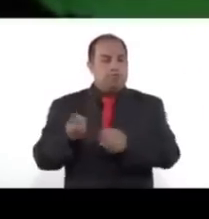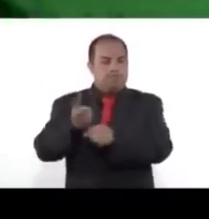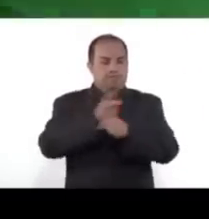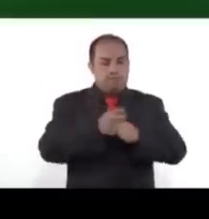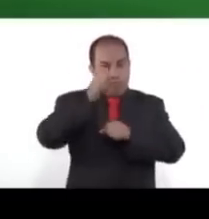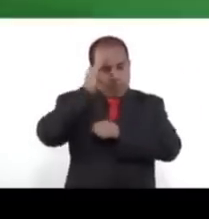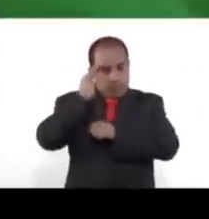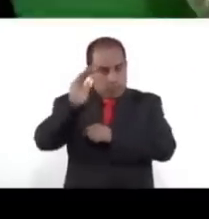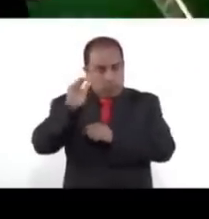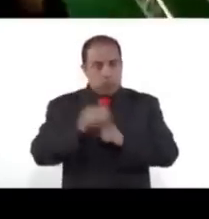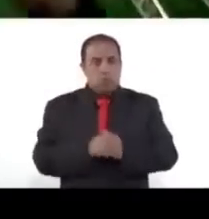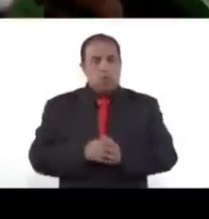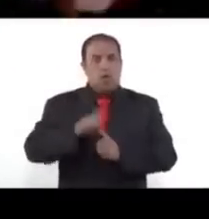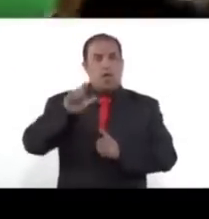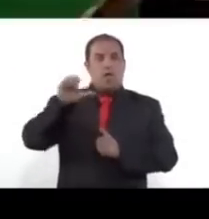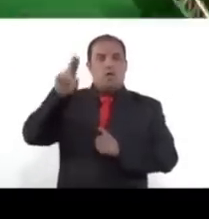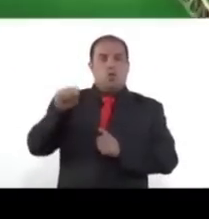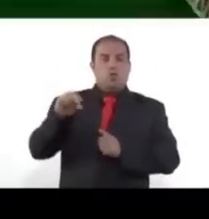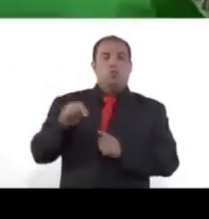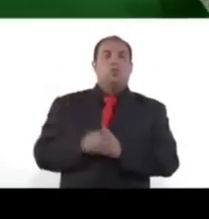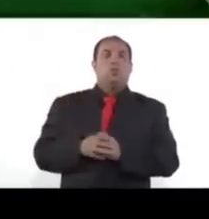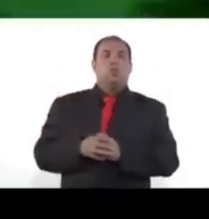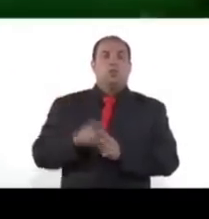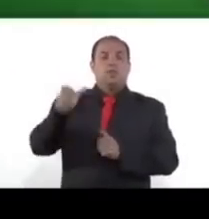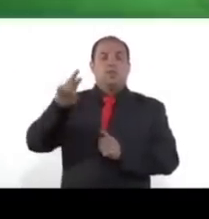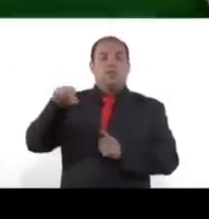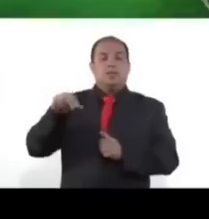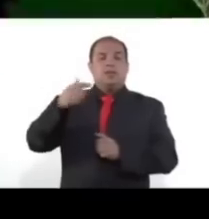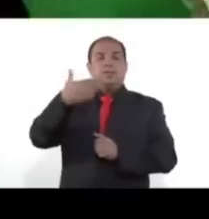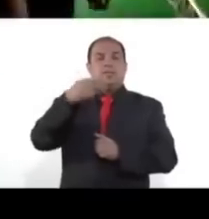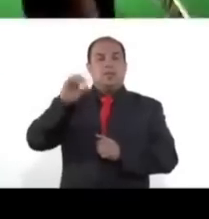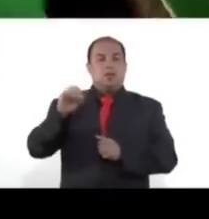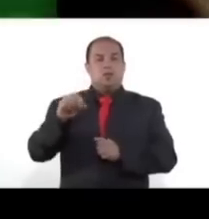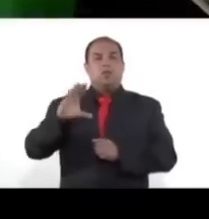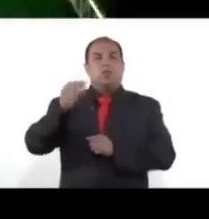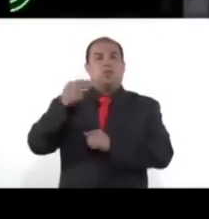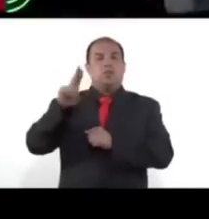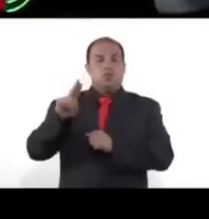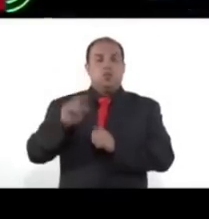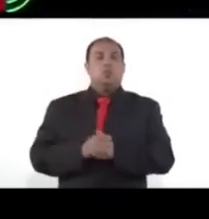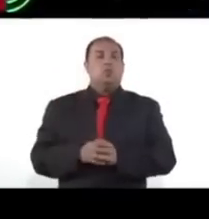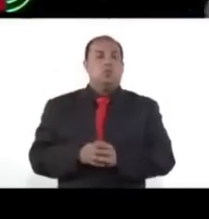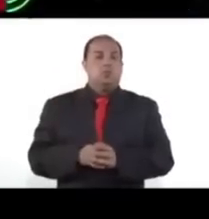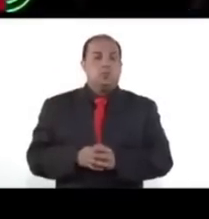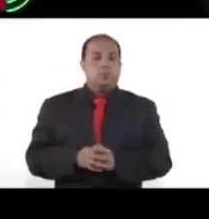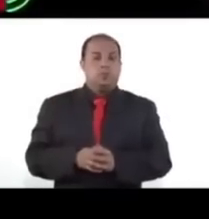los señores Lou Qiliang, Cao Huixuan, Zhou Qinghe